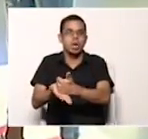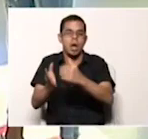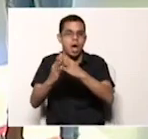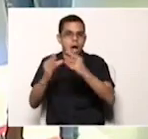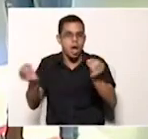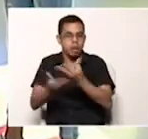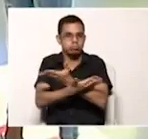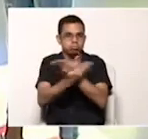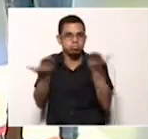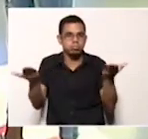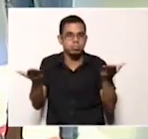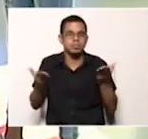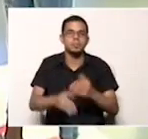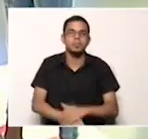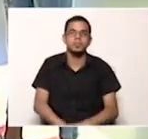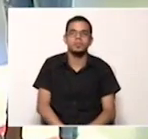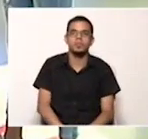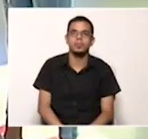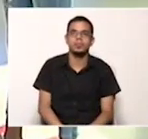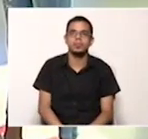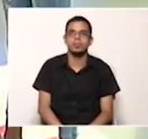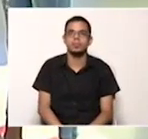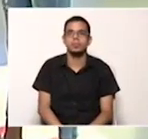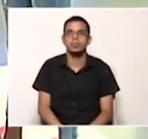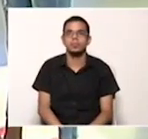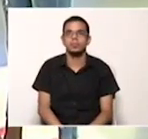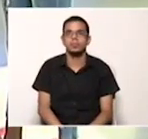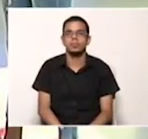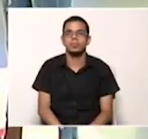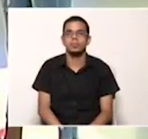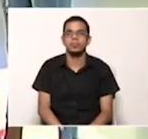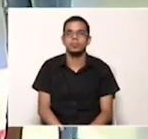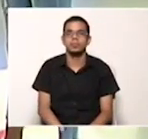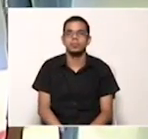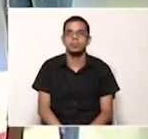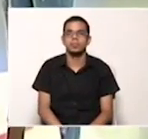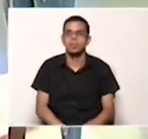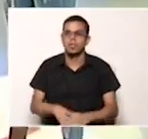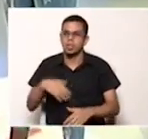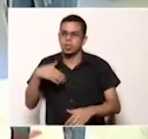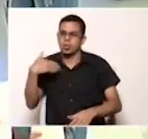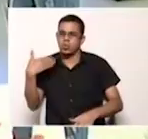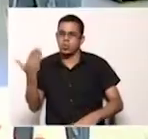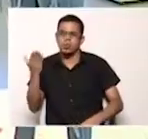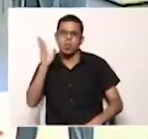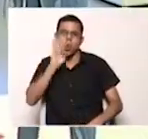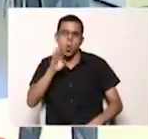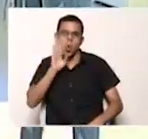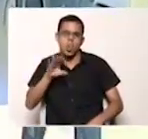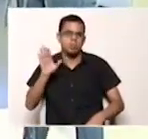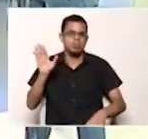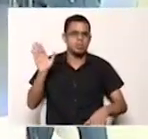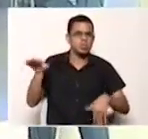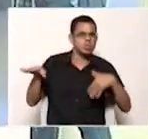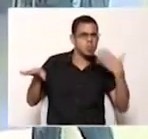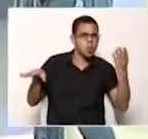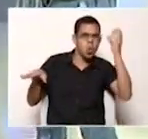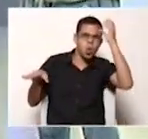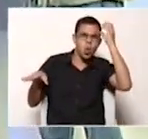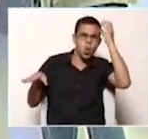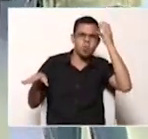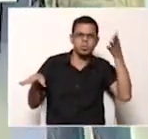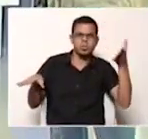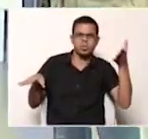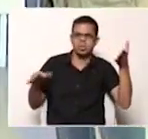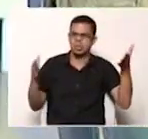equilibrio climático, no lo de equilibrio en el sentido de que contaminación y conciencia, no. O sea, hablo de